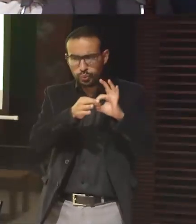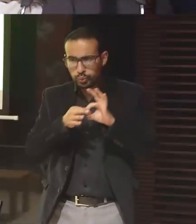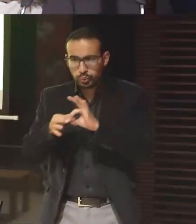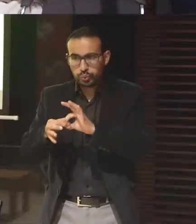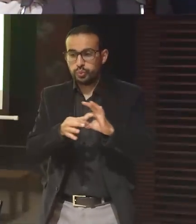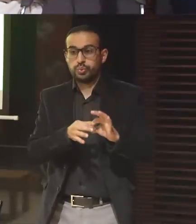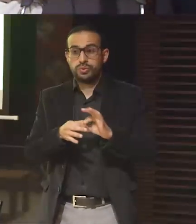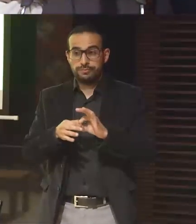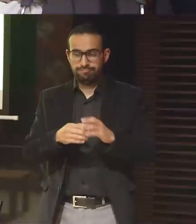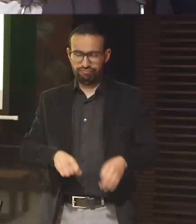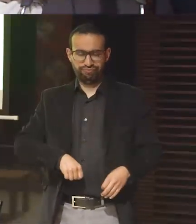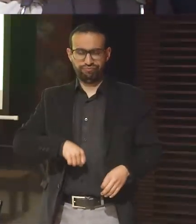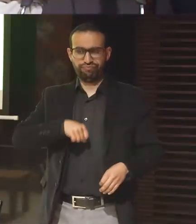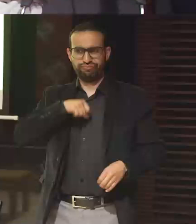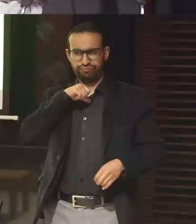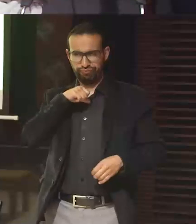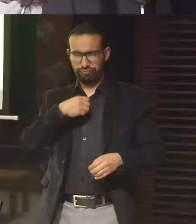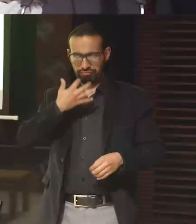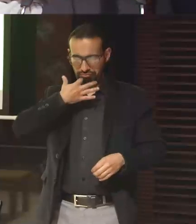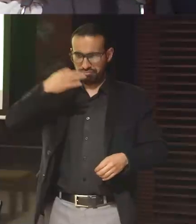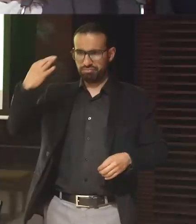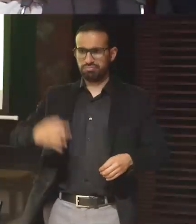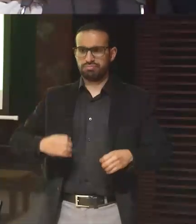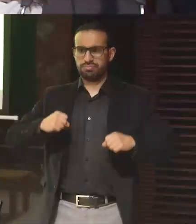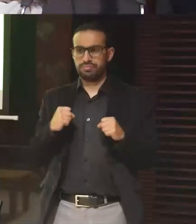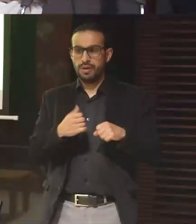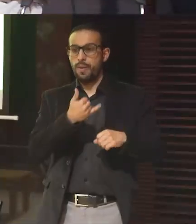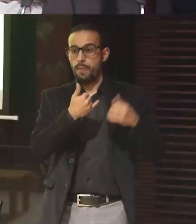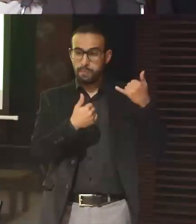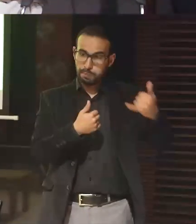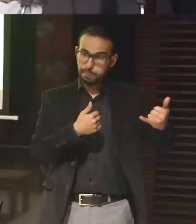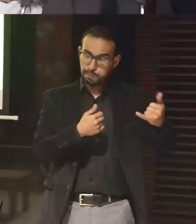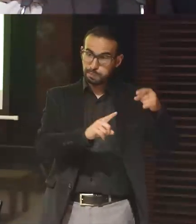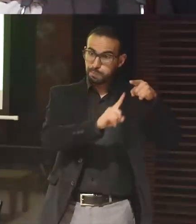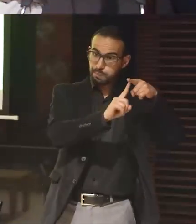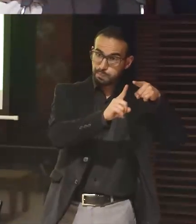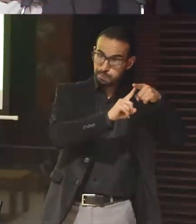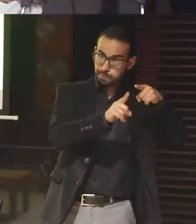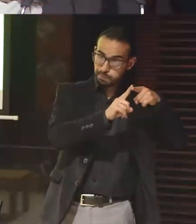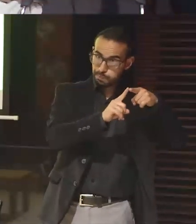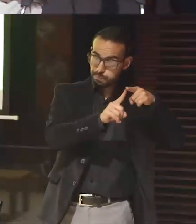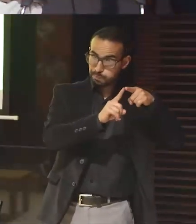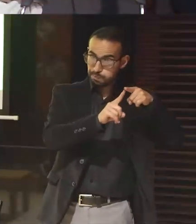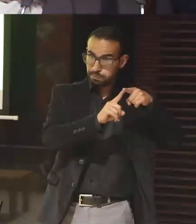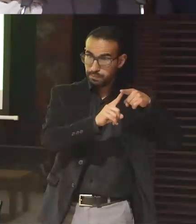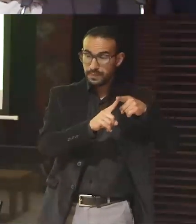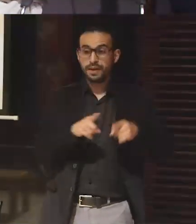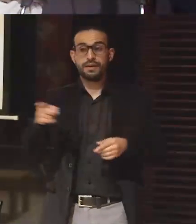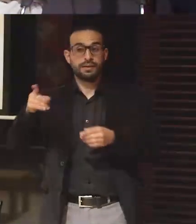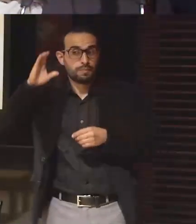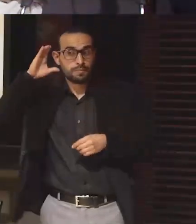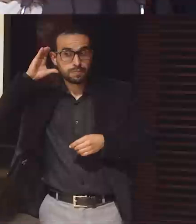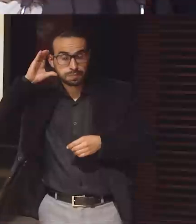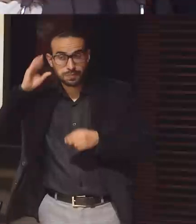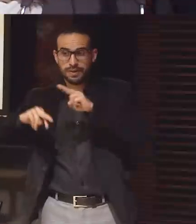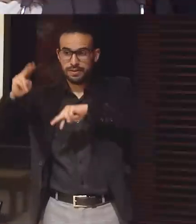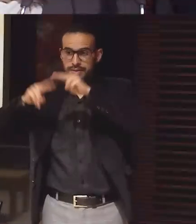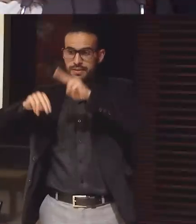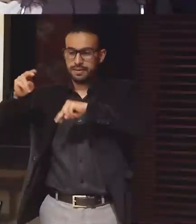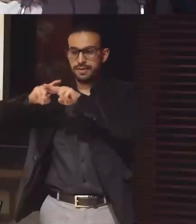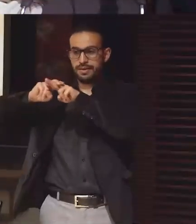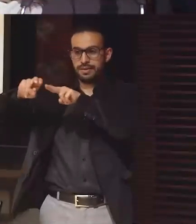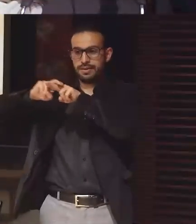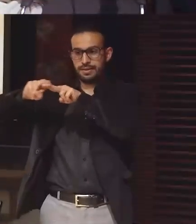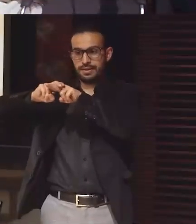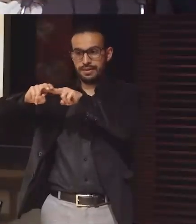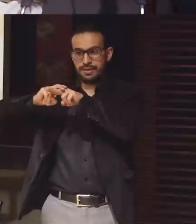los bogotanos mantener a Transmilenio funcionando y tener una obra tan gigantesca como la del metro al tiempo.